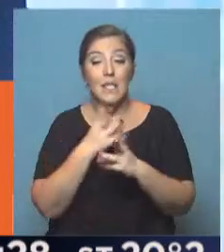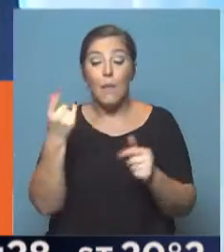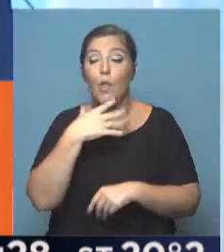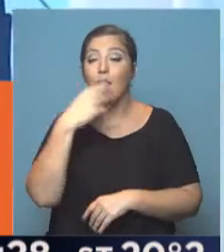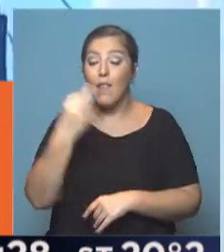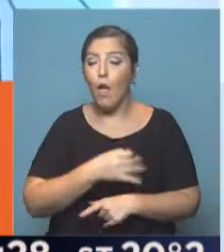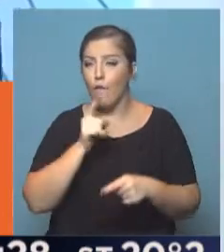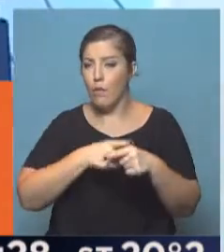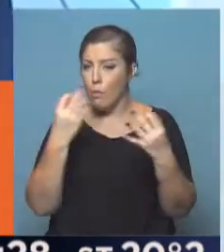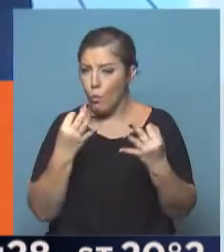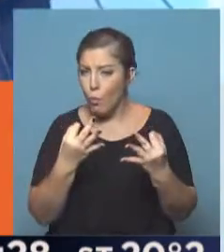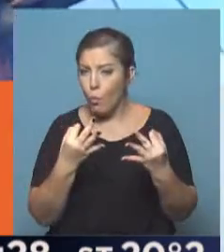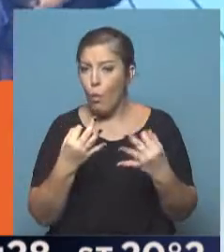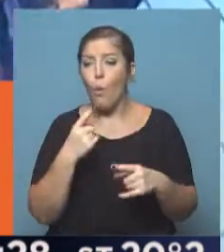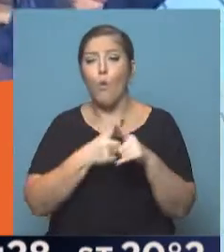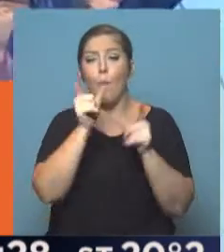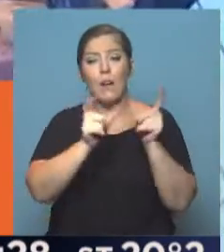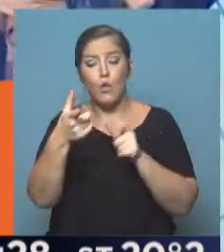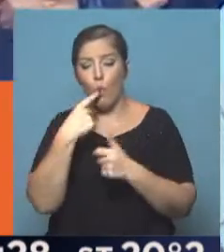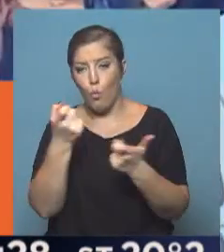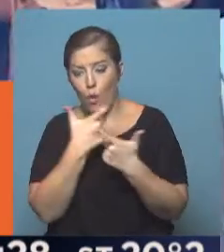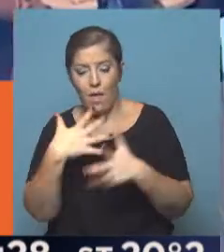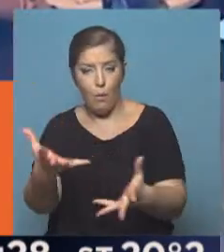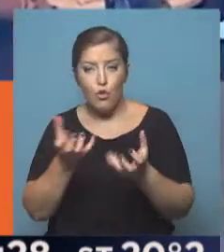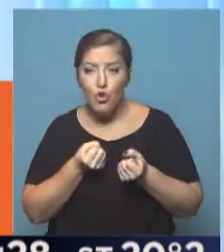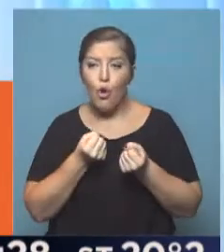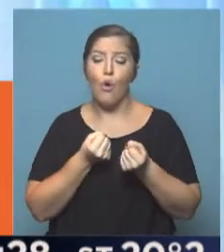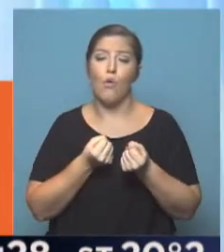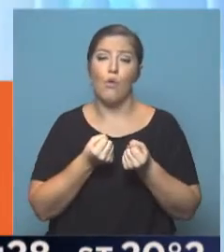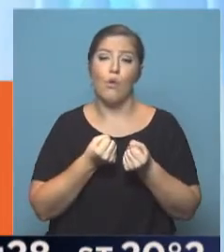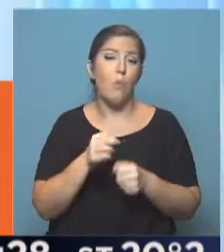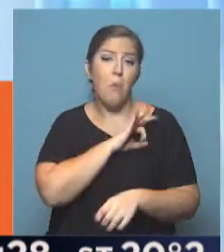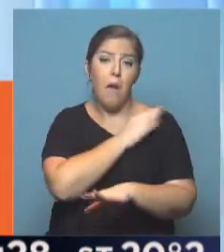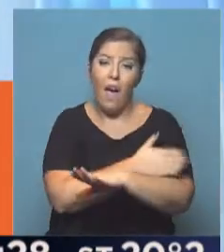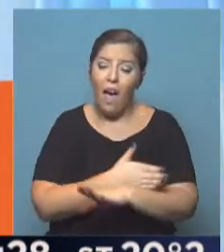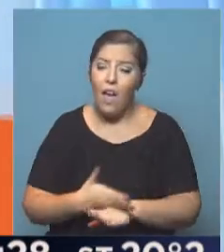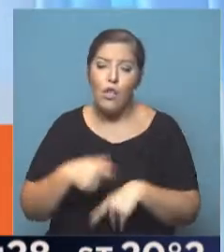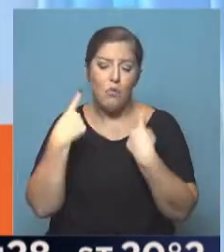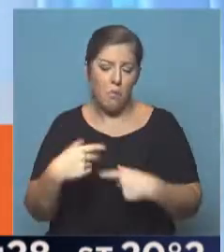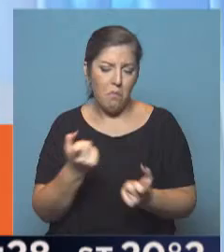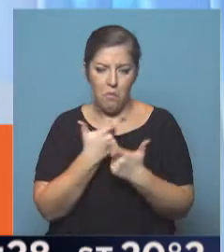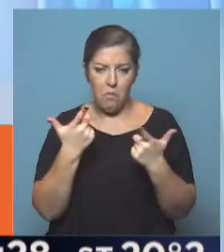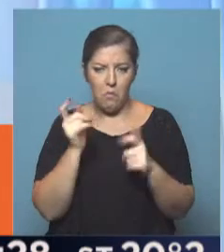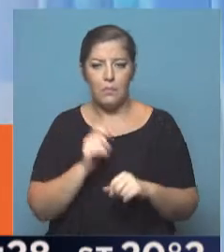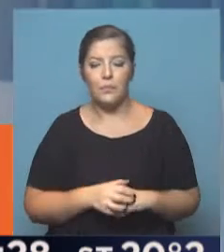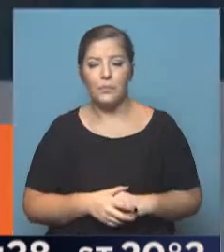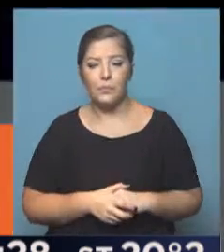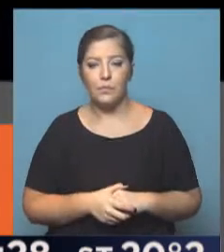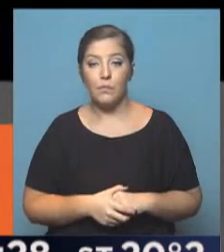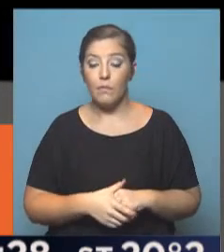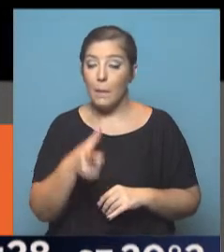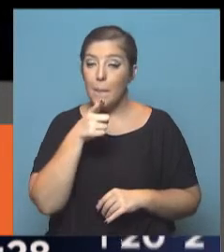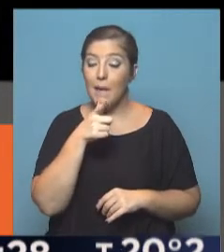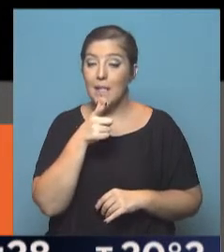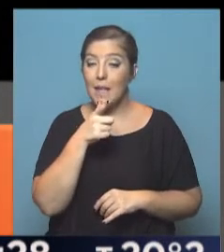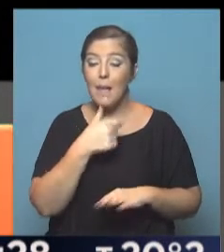realmente es un gran festival. Por la gente, sin ninguna duda, que acompañó, como viene acompañando todos estos años, no es una novedad. Creo que estamos teniendo